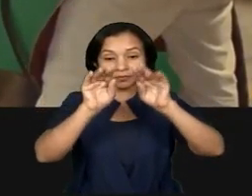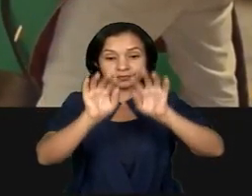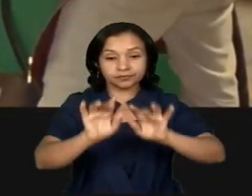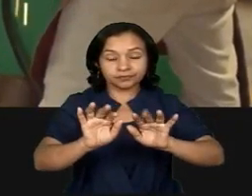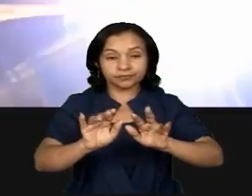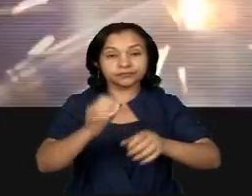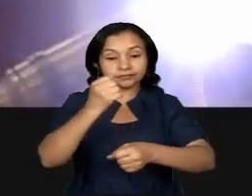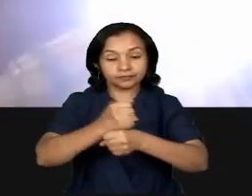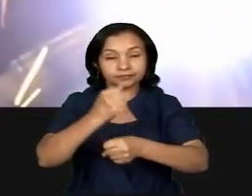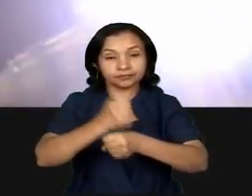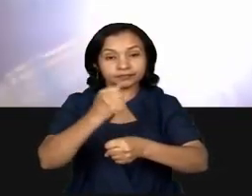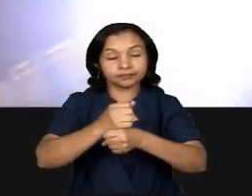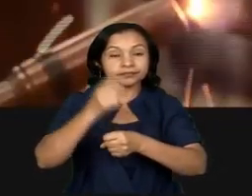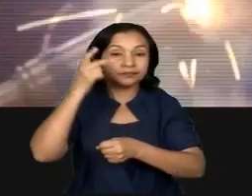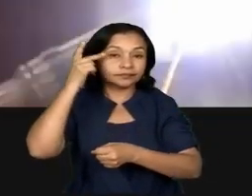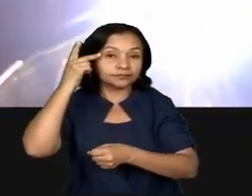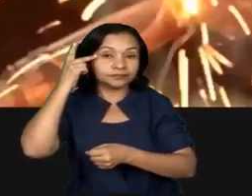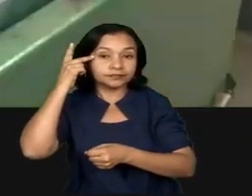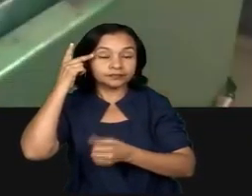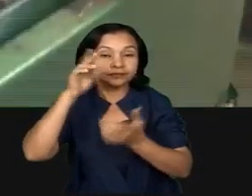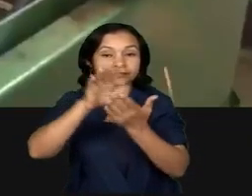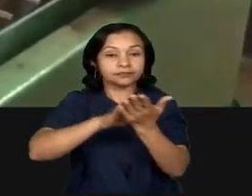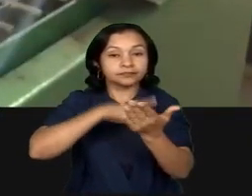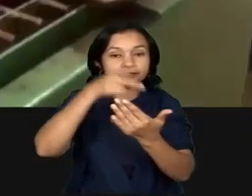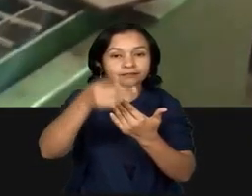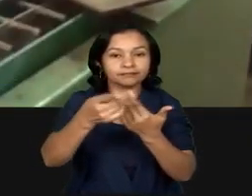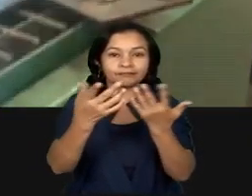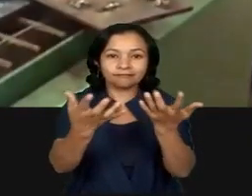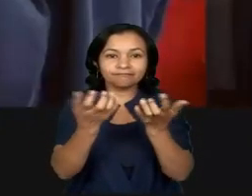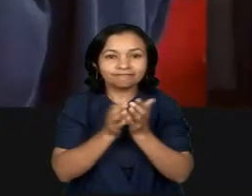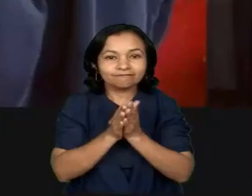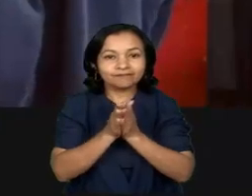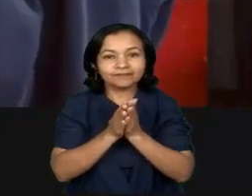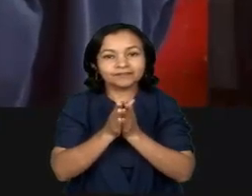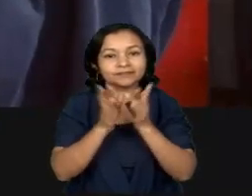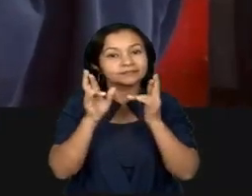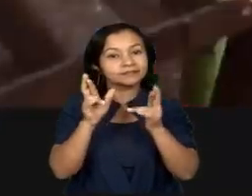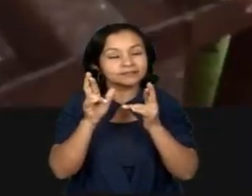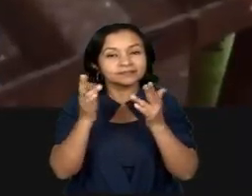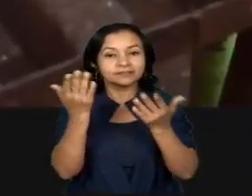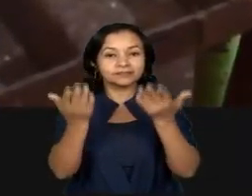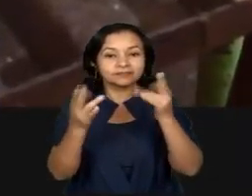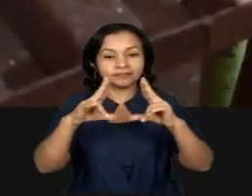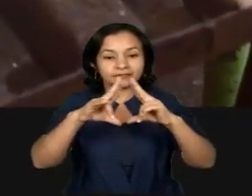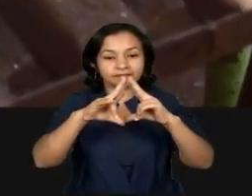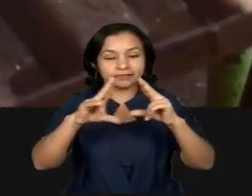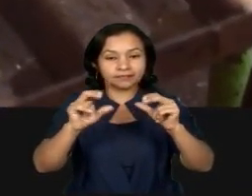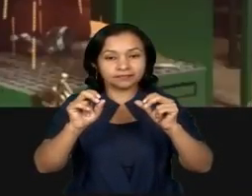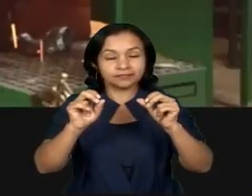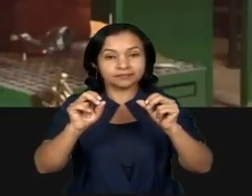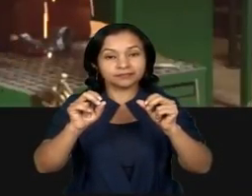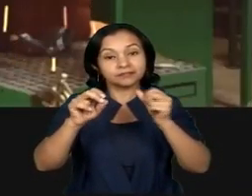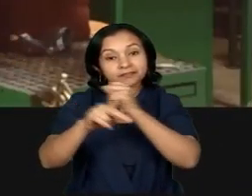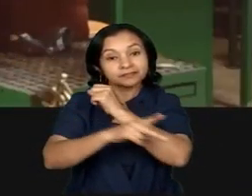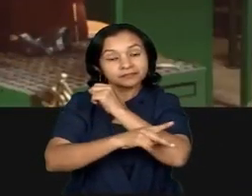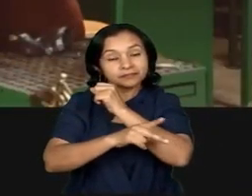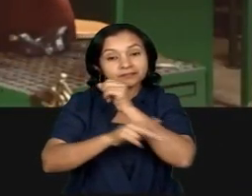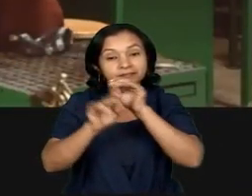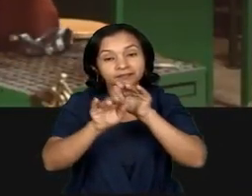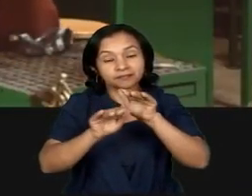estamos trabajando con Corea del Sur un programa ambicioso que nos va a llevar a posicionarnos como un país que